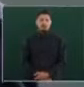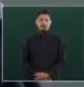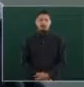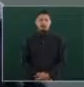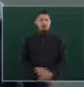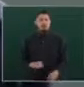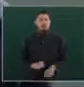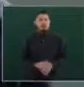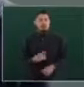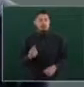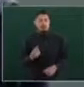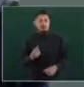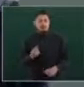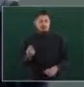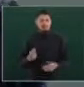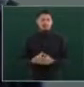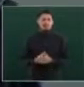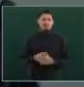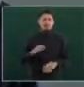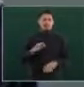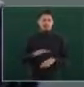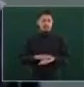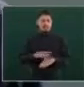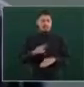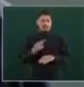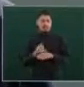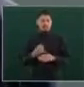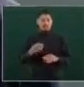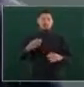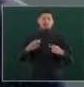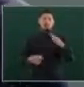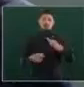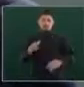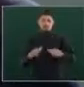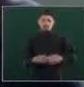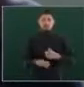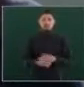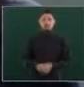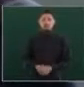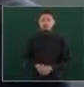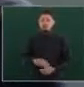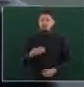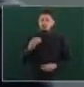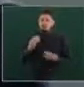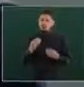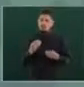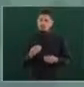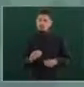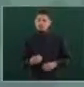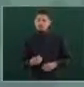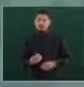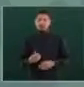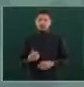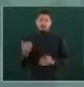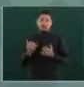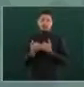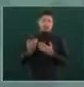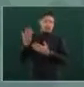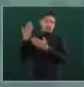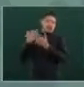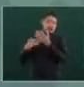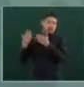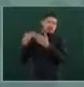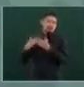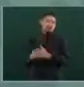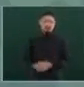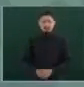no crecimos con las redes sociales ellos sí eso implica demasiada información y otro tipo de